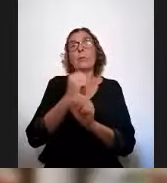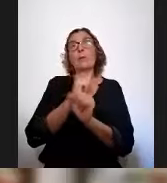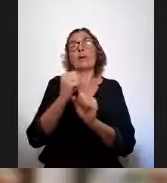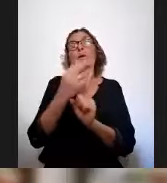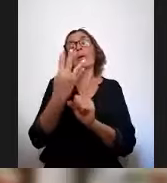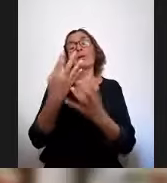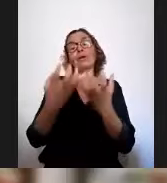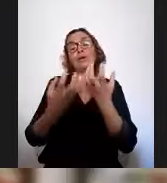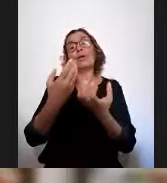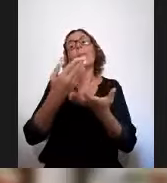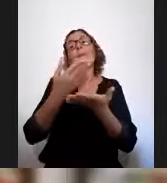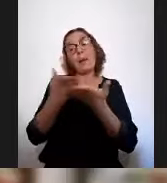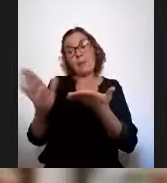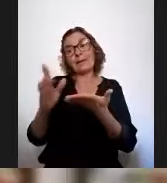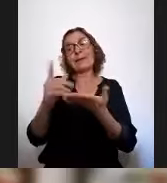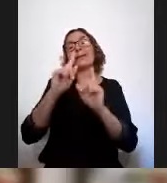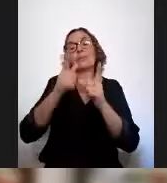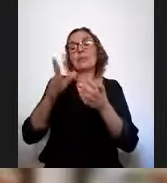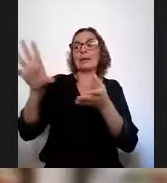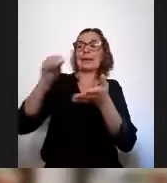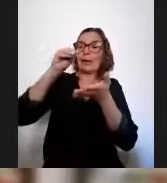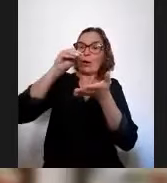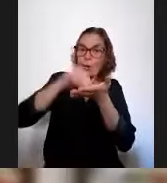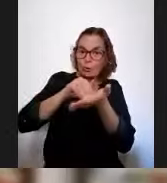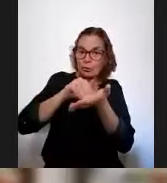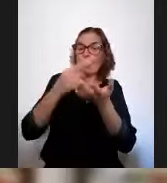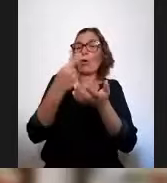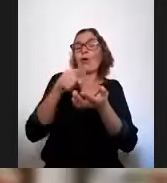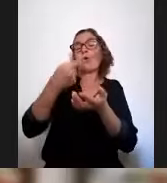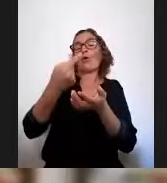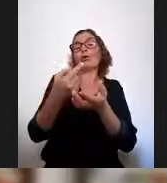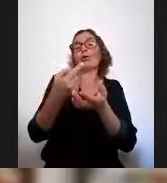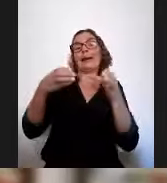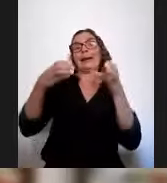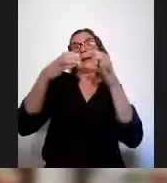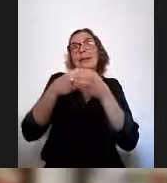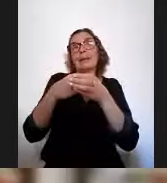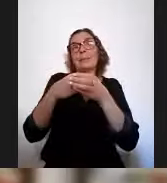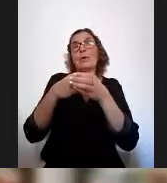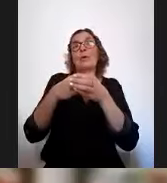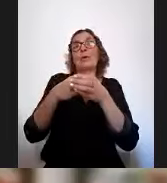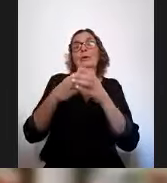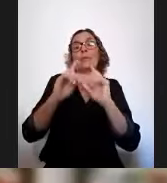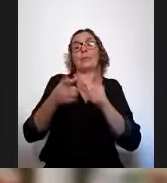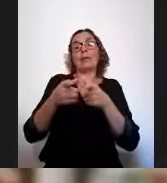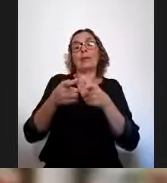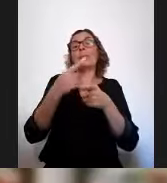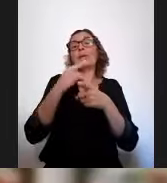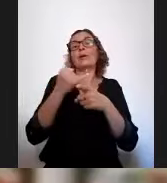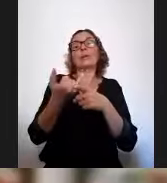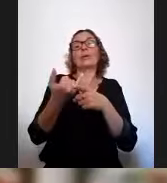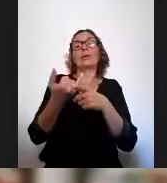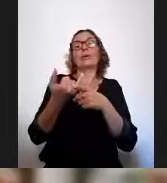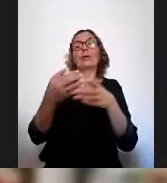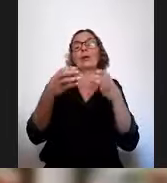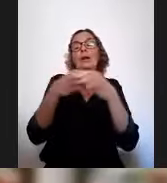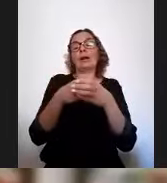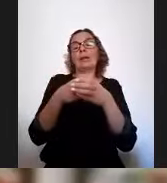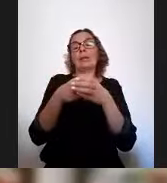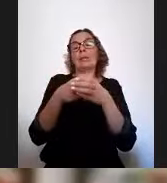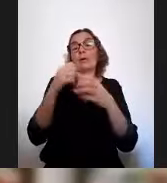pero aparte voy a tener que tener en el equipo, que puede ser parte del equipo de emprendedor o puede ser parte del equipo del